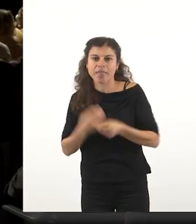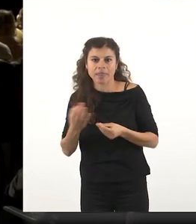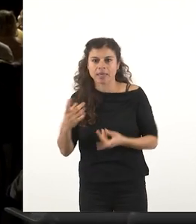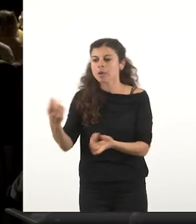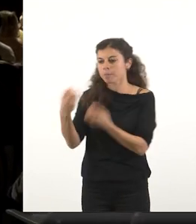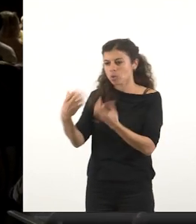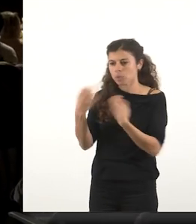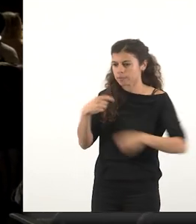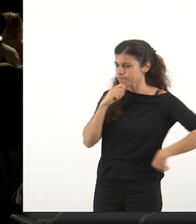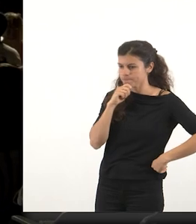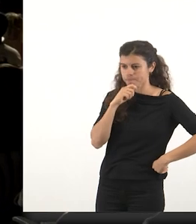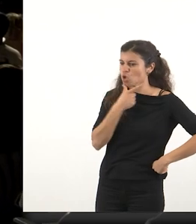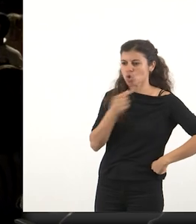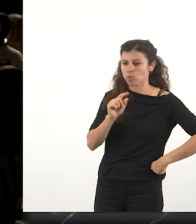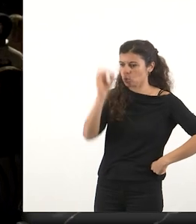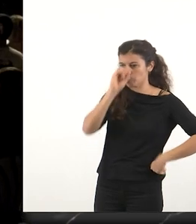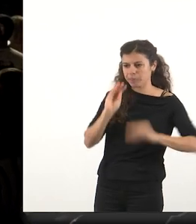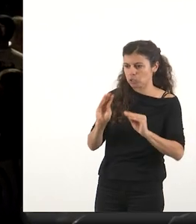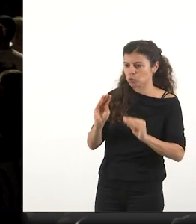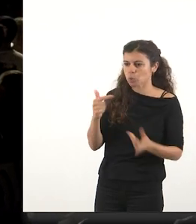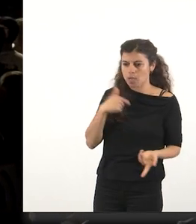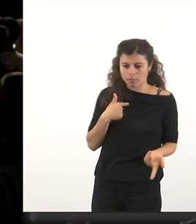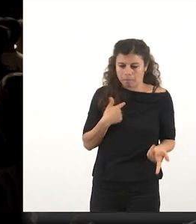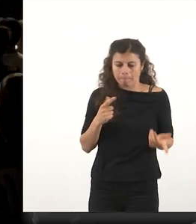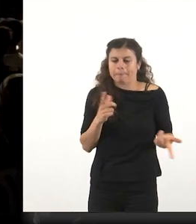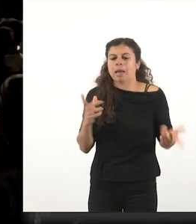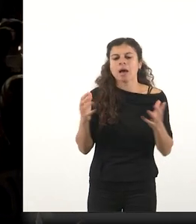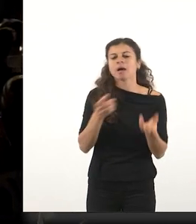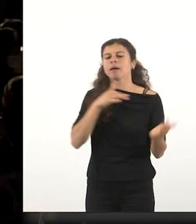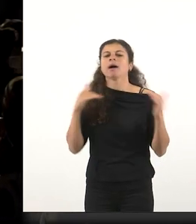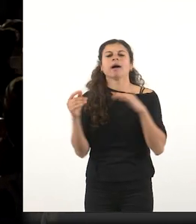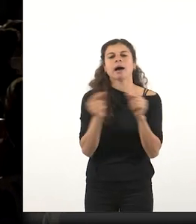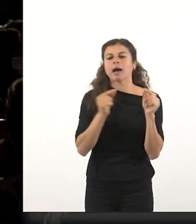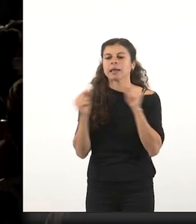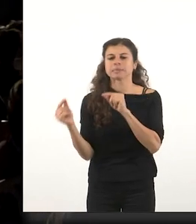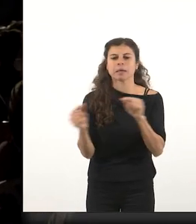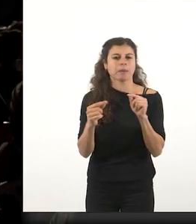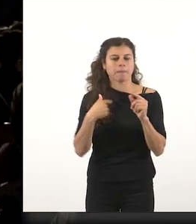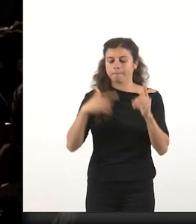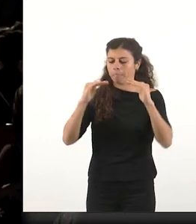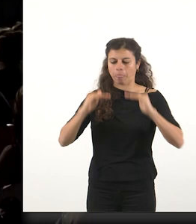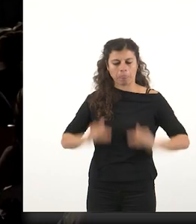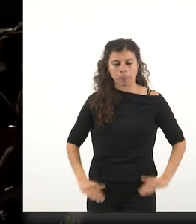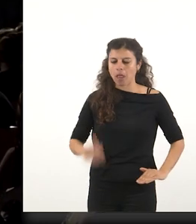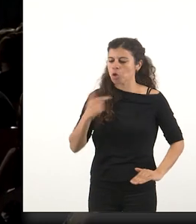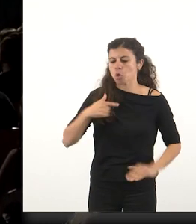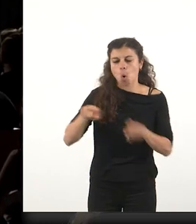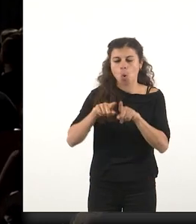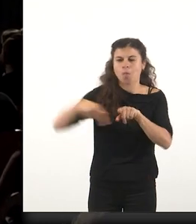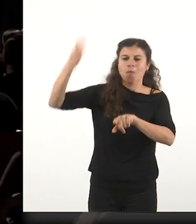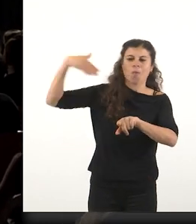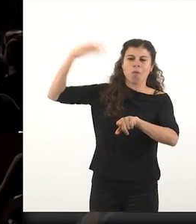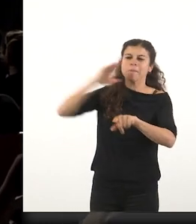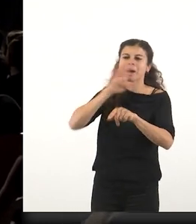quiero que tome, a mí la asamblea se me baja por los pantalones. Yo me coloco aquí, como me enseñó mi madre, que a mi madre se lo enseñó mi abuela, que es más